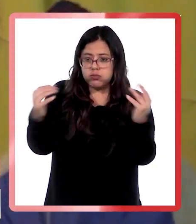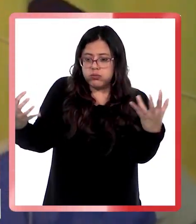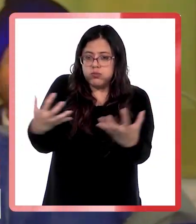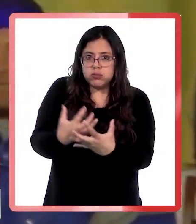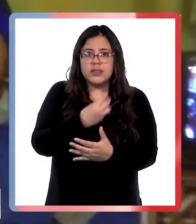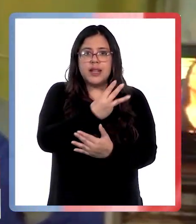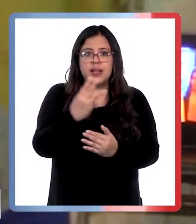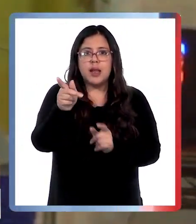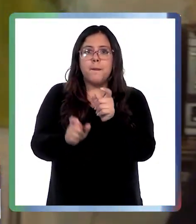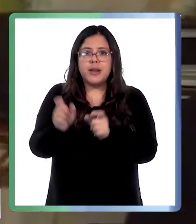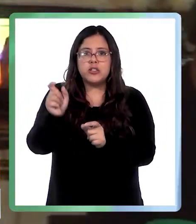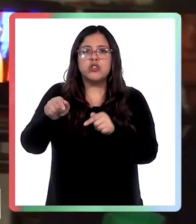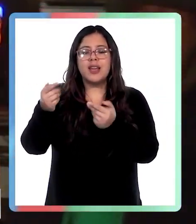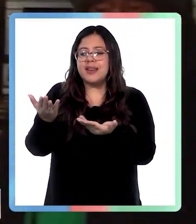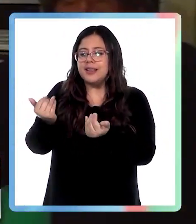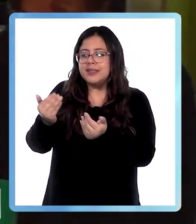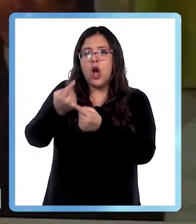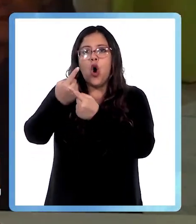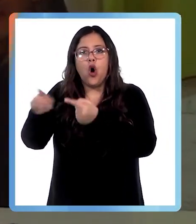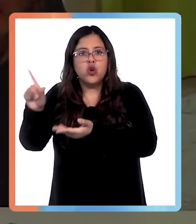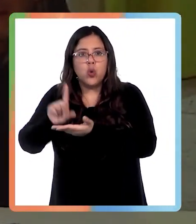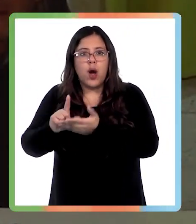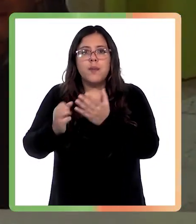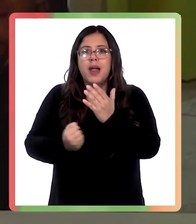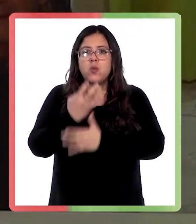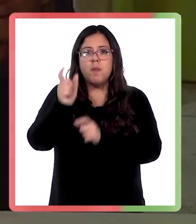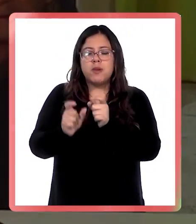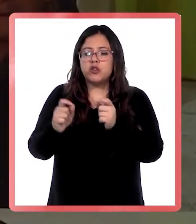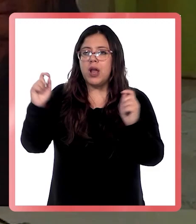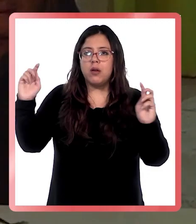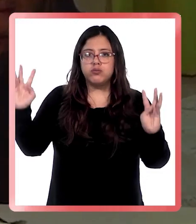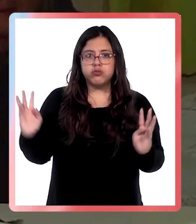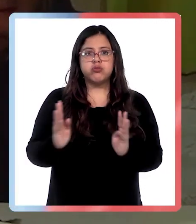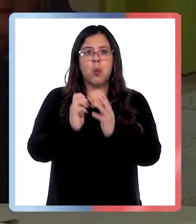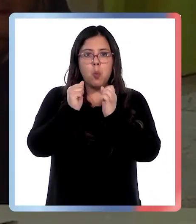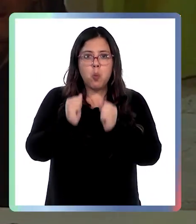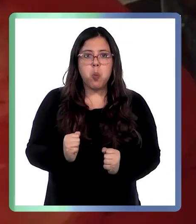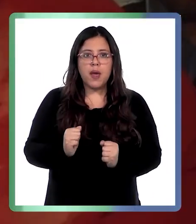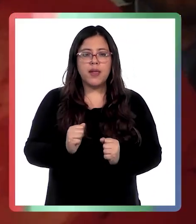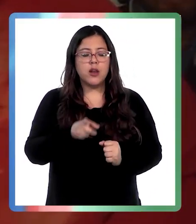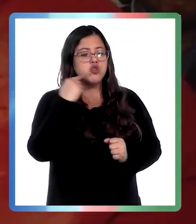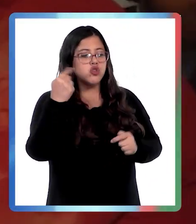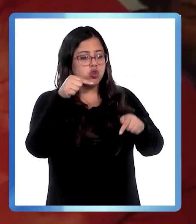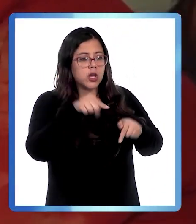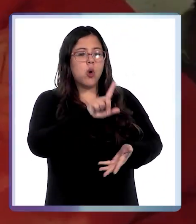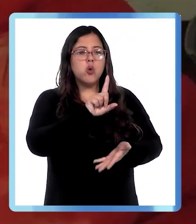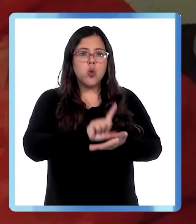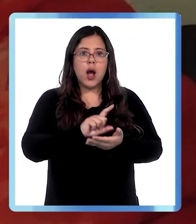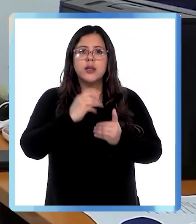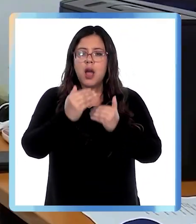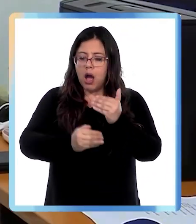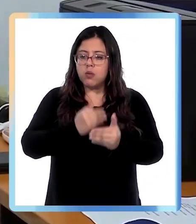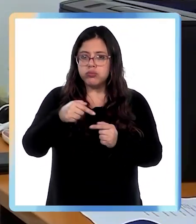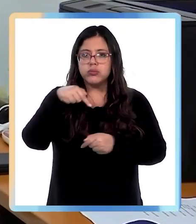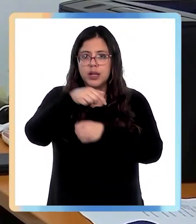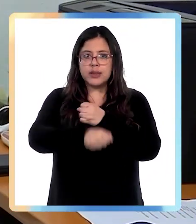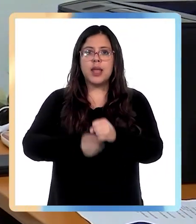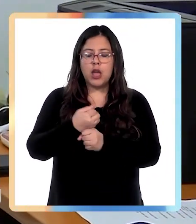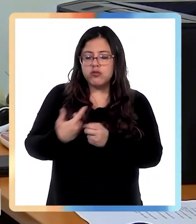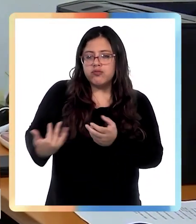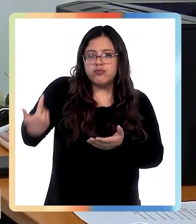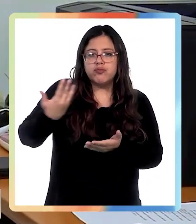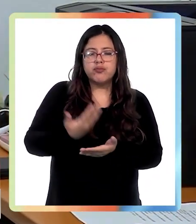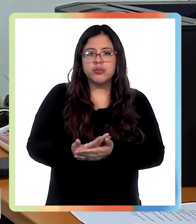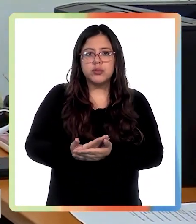necesidad de expandir los espacios disponibles para acoger a nuevos usuarios nosotros tenemos un albergue que ha funcionado durante todo el año